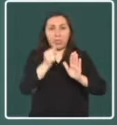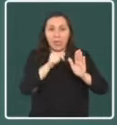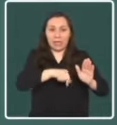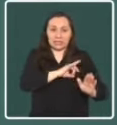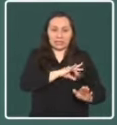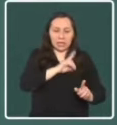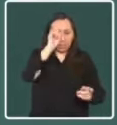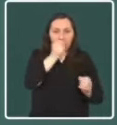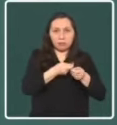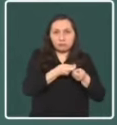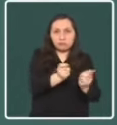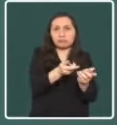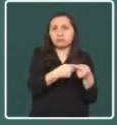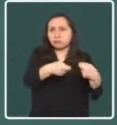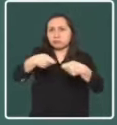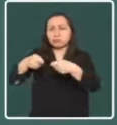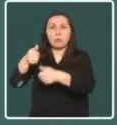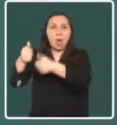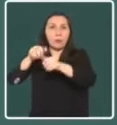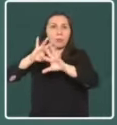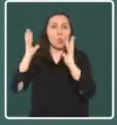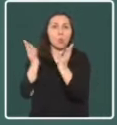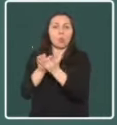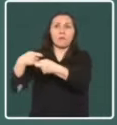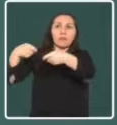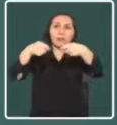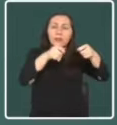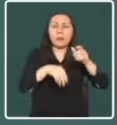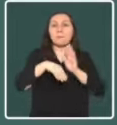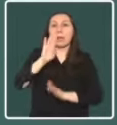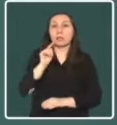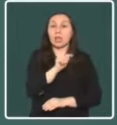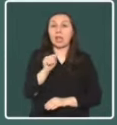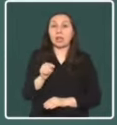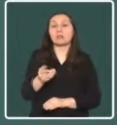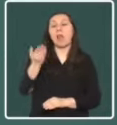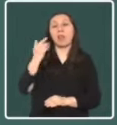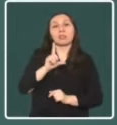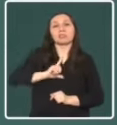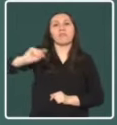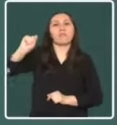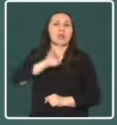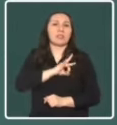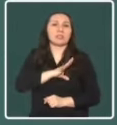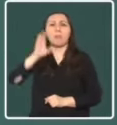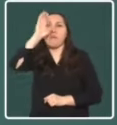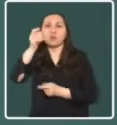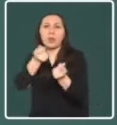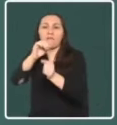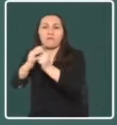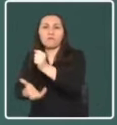en Chile a los mercados más competitivos del mundo. La mayoría de esos casos tuvieron que salir del país para buscar